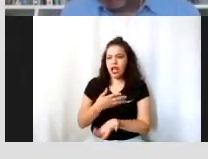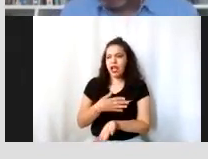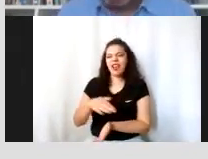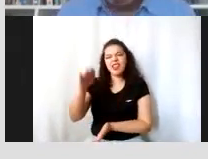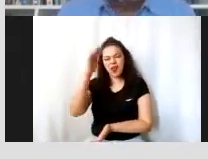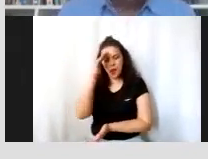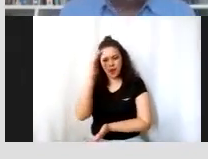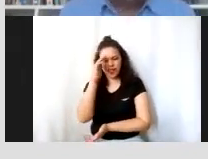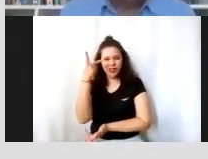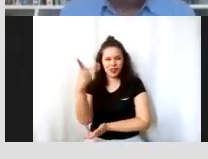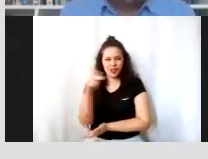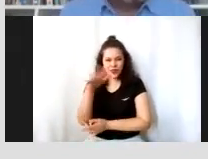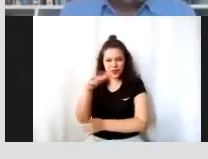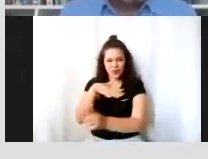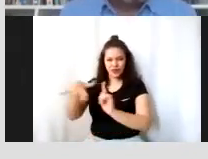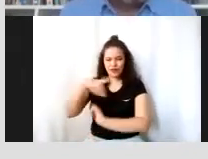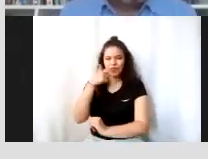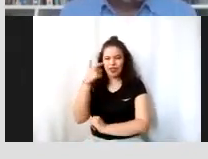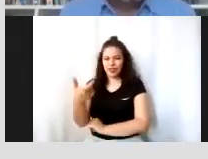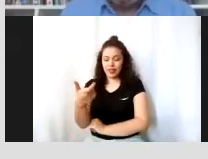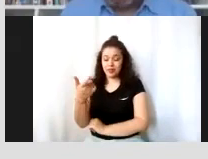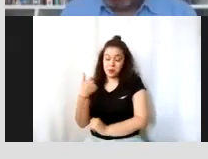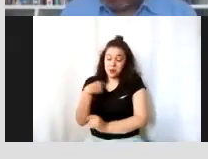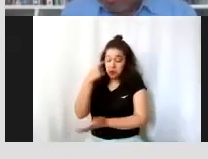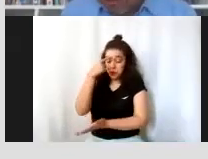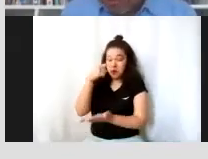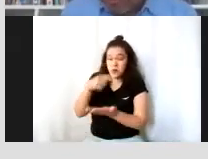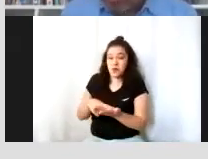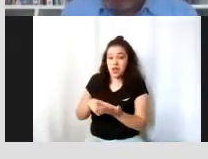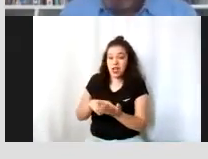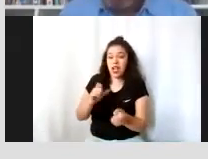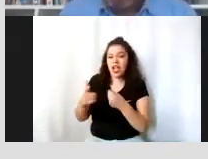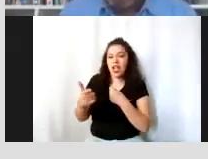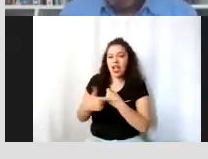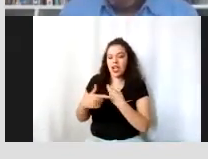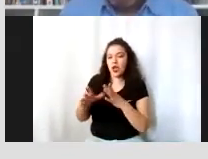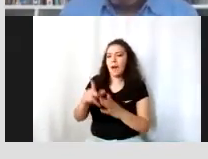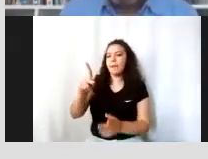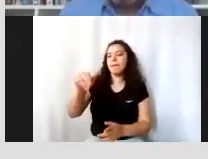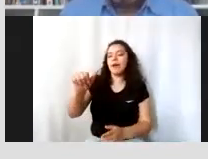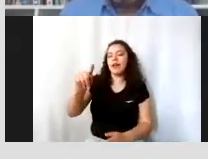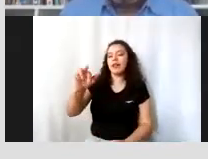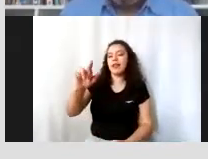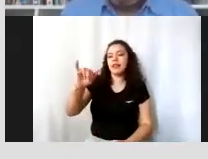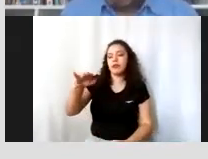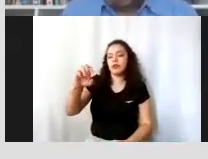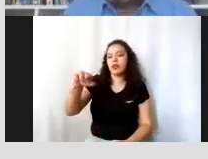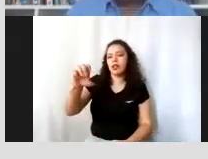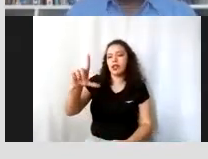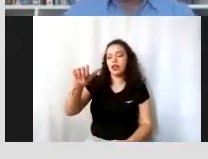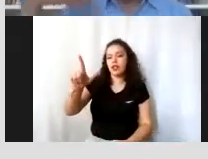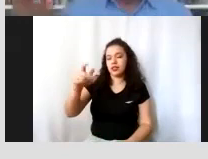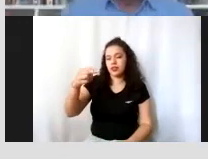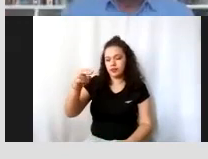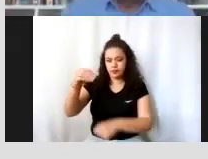sobre mi situación económica, datos patrimoniales, así se denominan. Y entonces yo